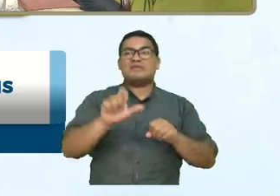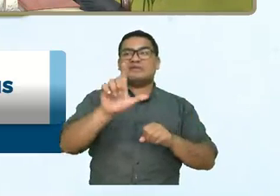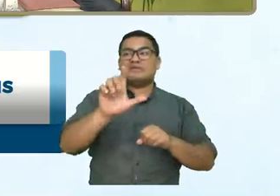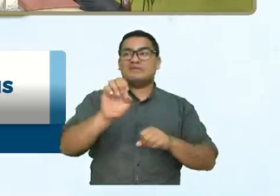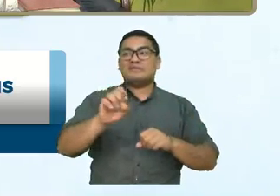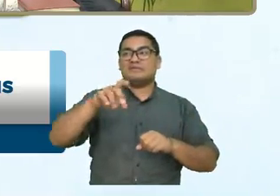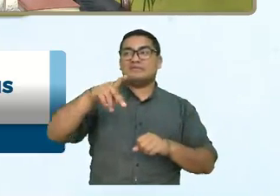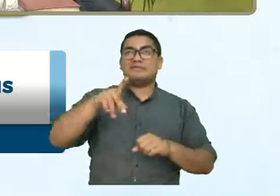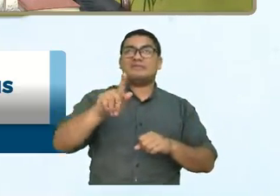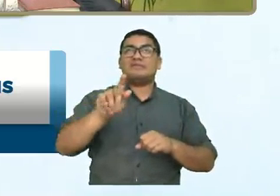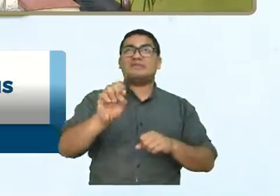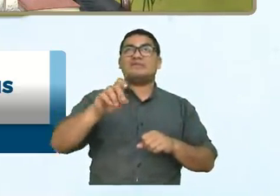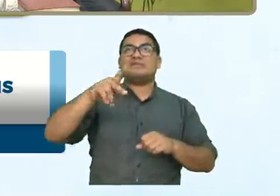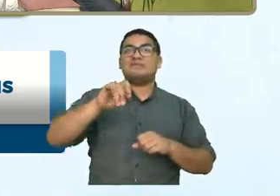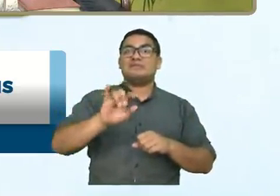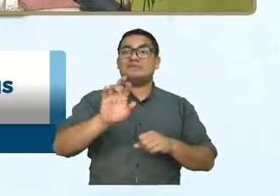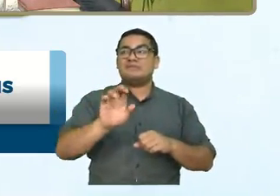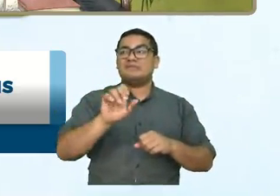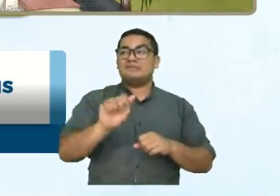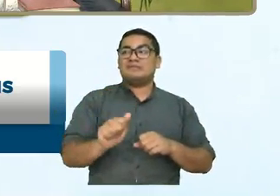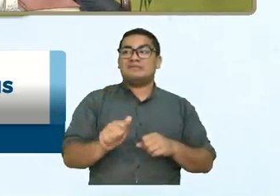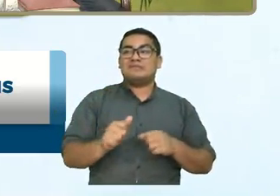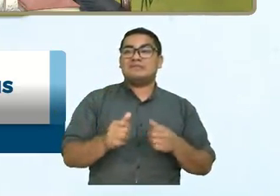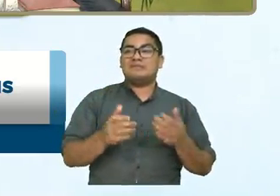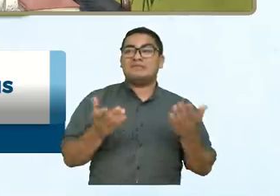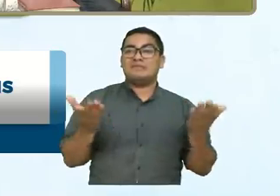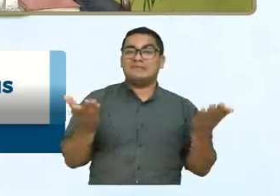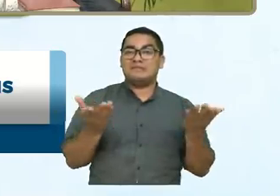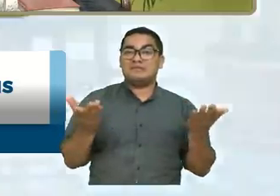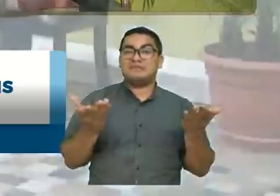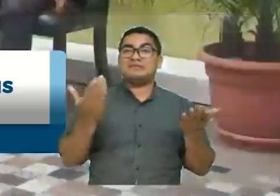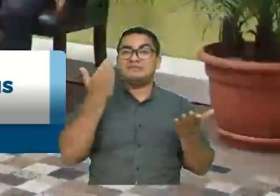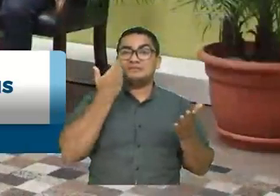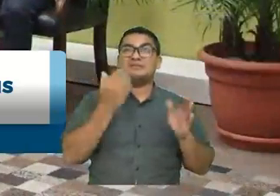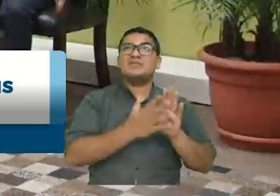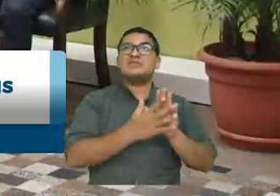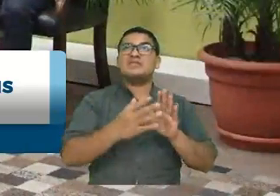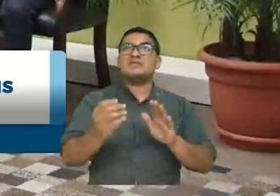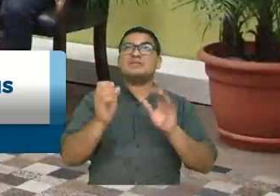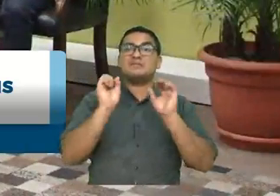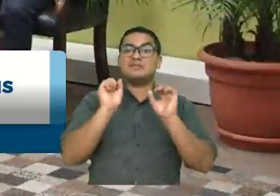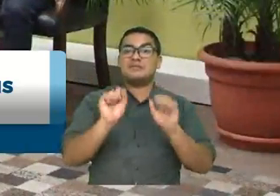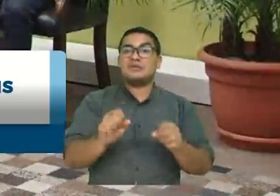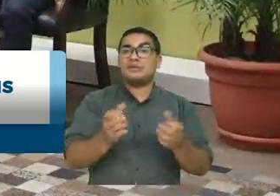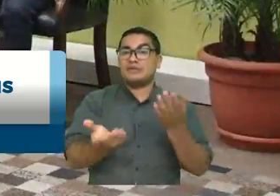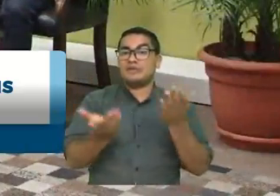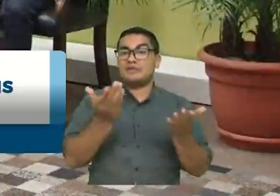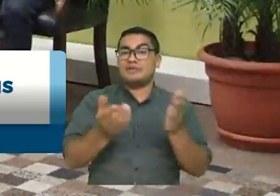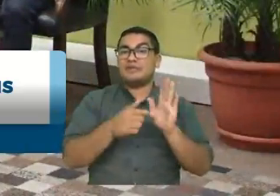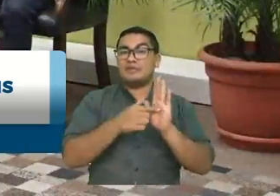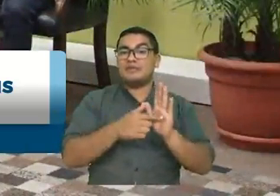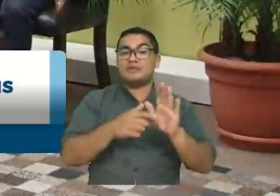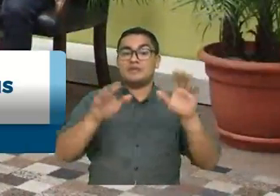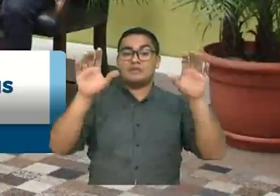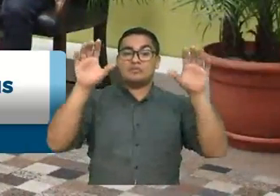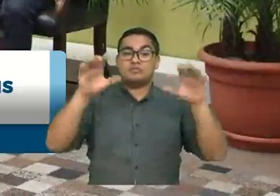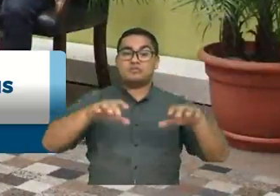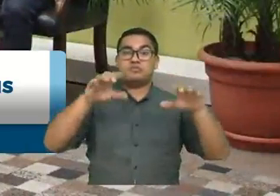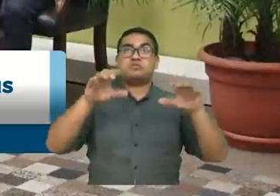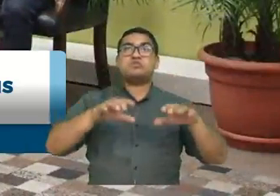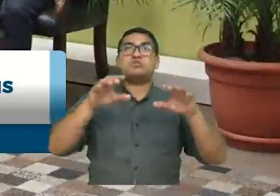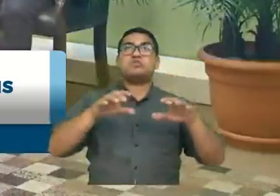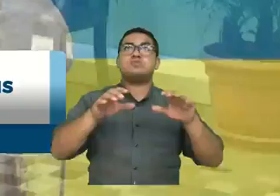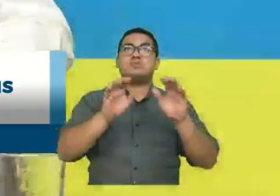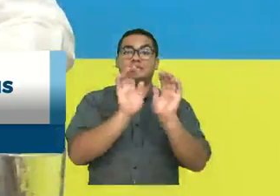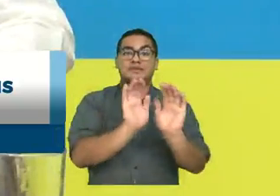¿verdad? Entonces, por ahí se da la transmisión de la bacteria. Sí. Suele pasar también, doctor, con la llegada del invierno, los muchachos,